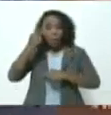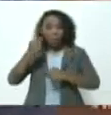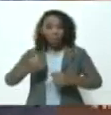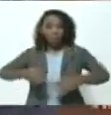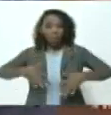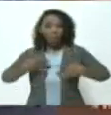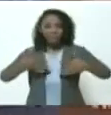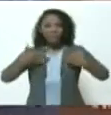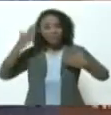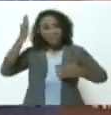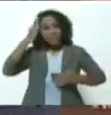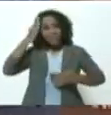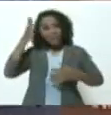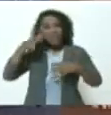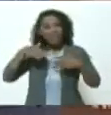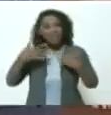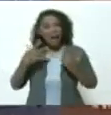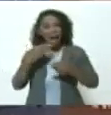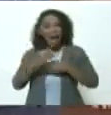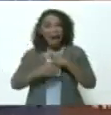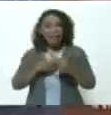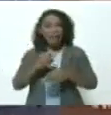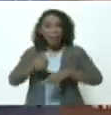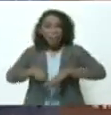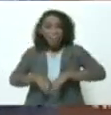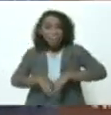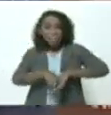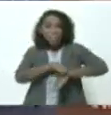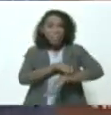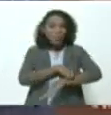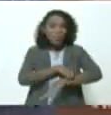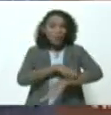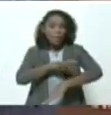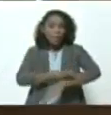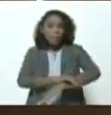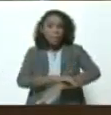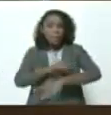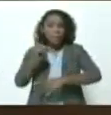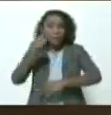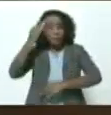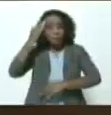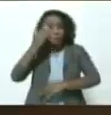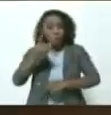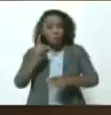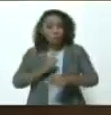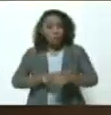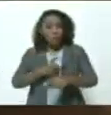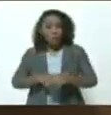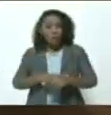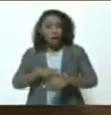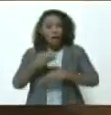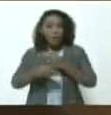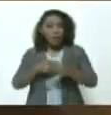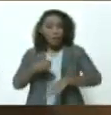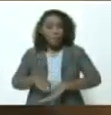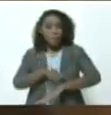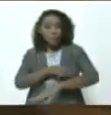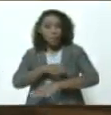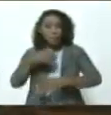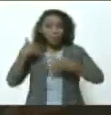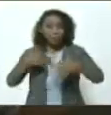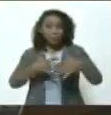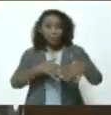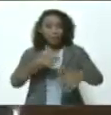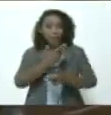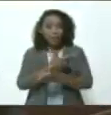emoción de saber que estaban haciendo las botas para la miniserie, que estaban haciendo las botas para el Ejército